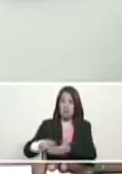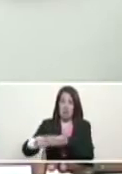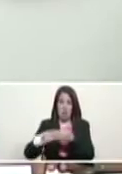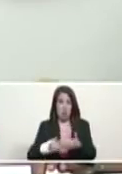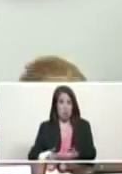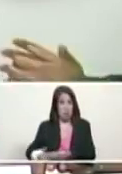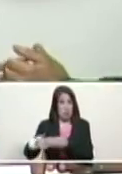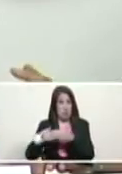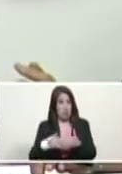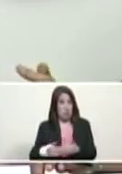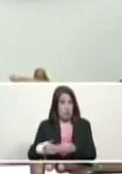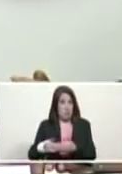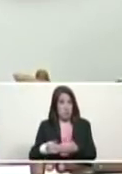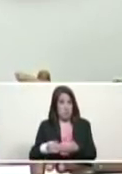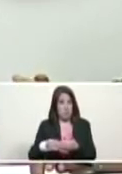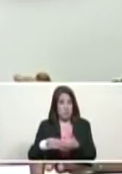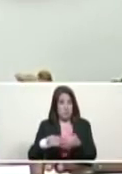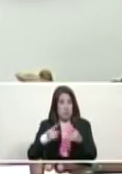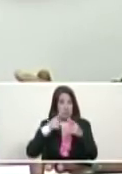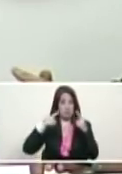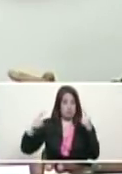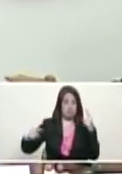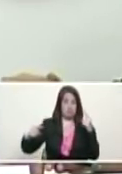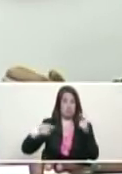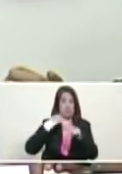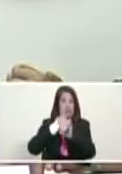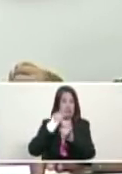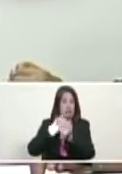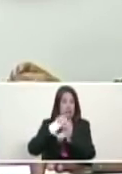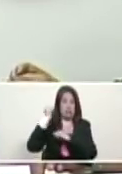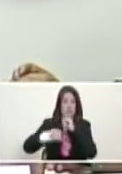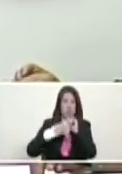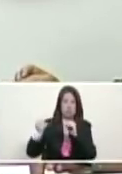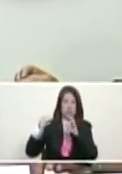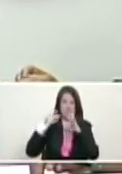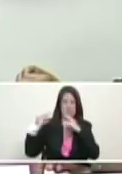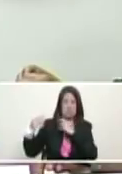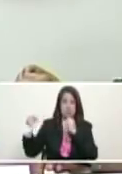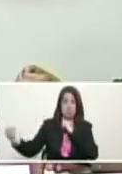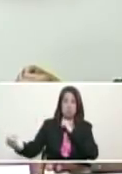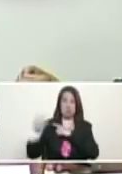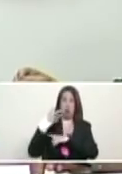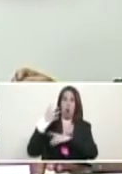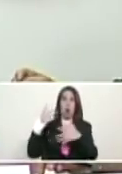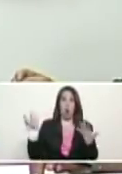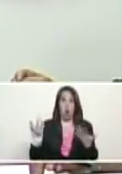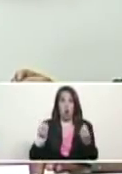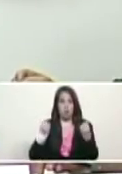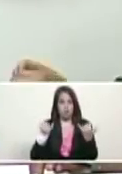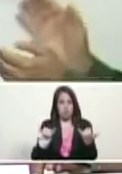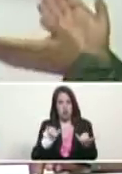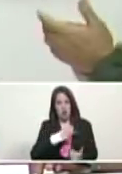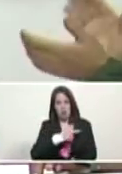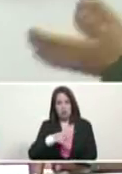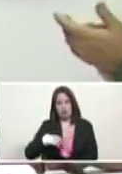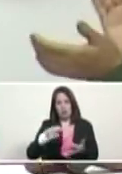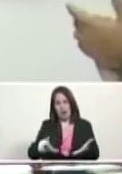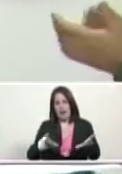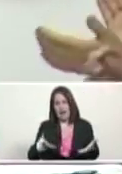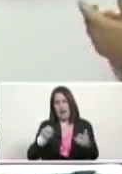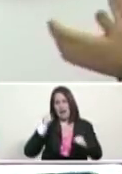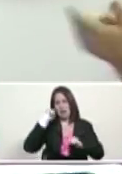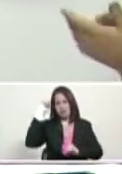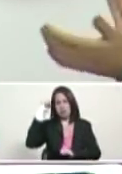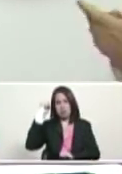vía cibernética, de ciberataque contra el sistema eléctrico, puede decir que tenemos la victoria en nuestras manos.